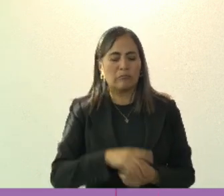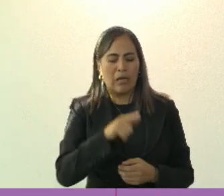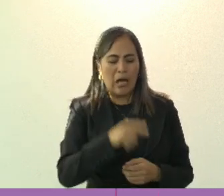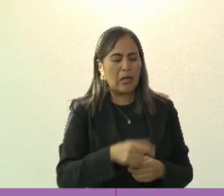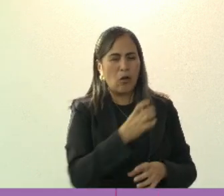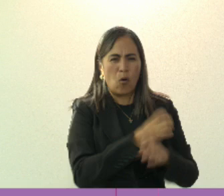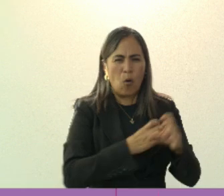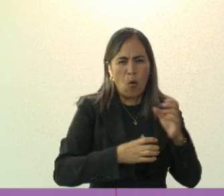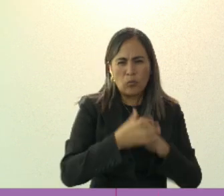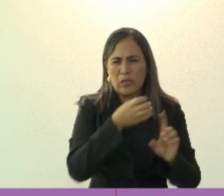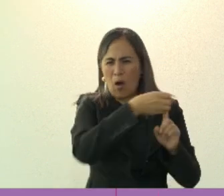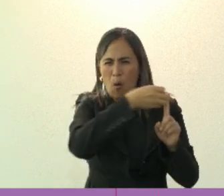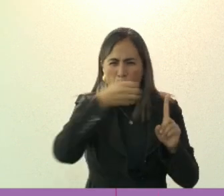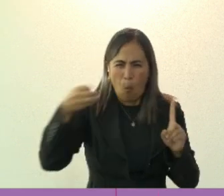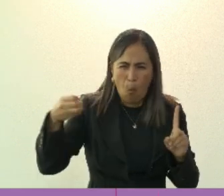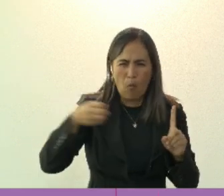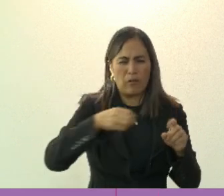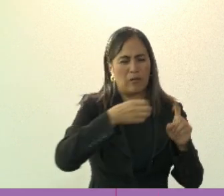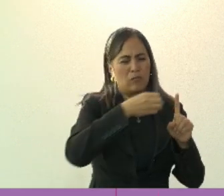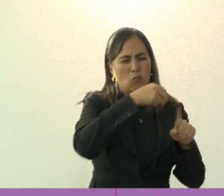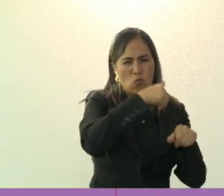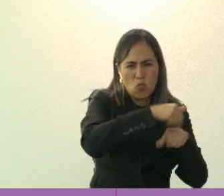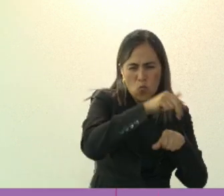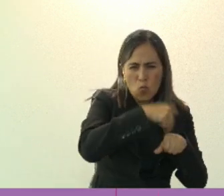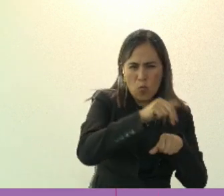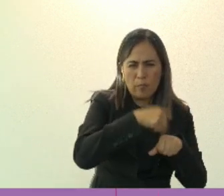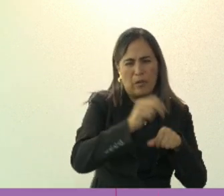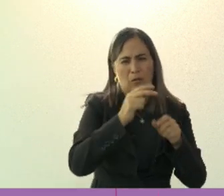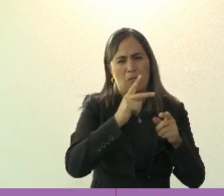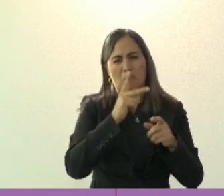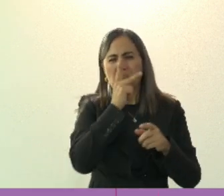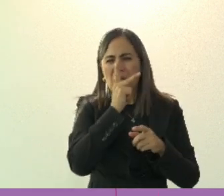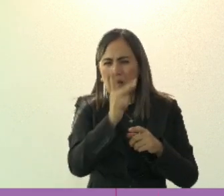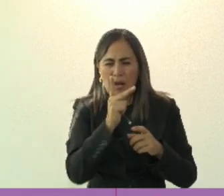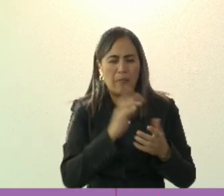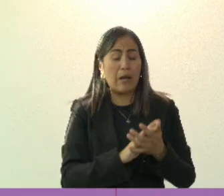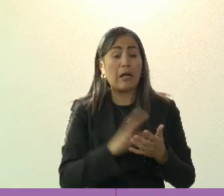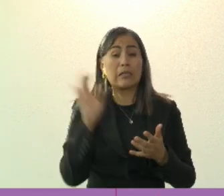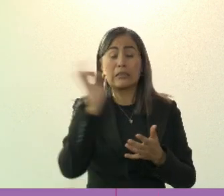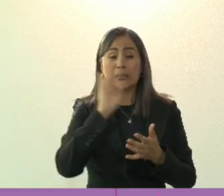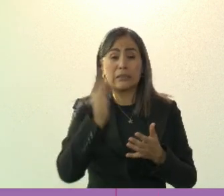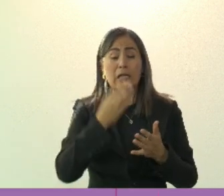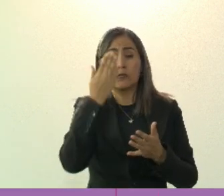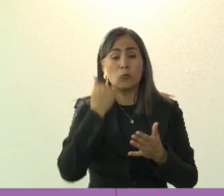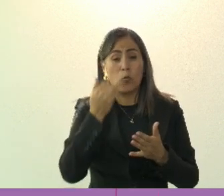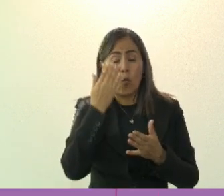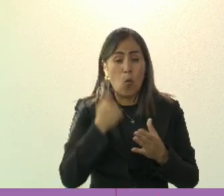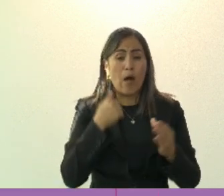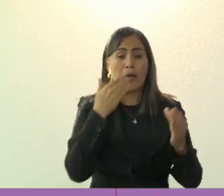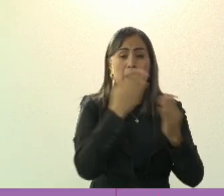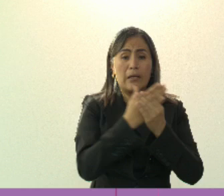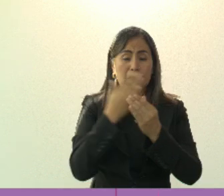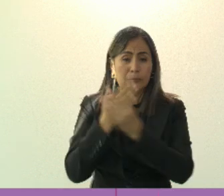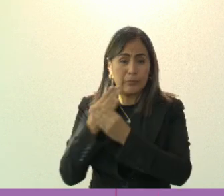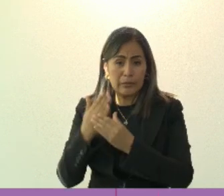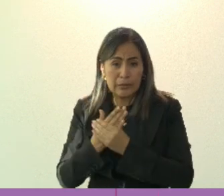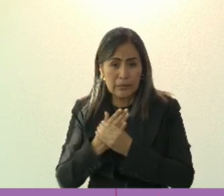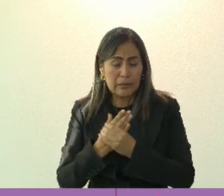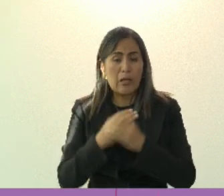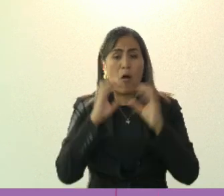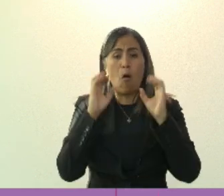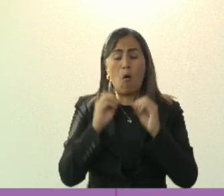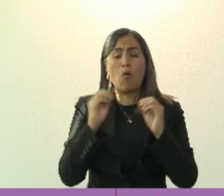toda nuestra producción documental. Si no tenemos expedientes, si no conocemos con quién